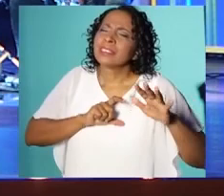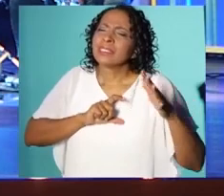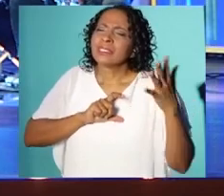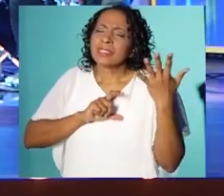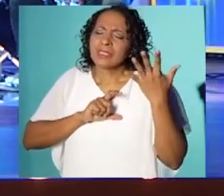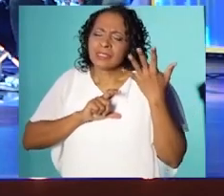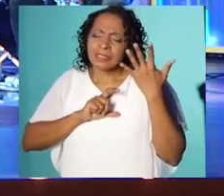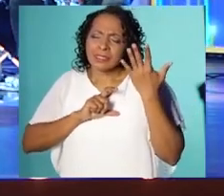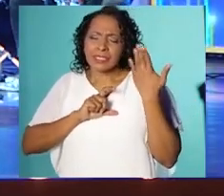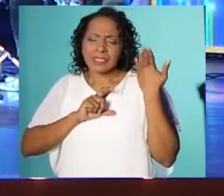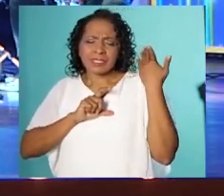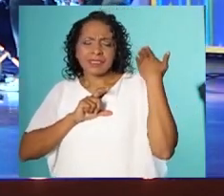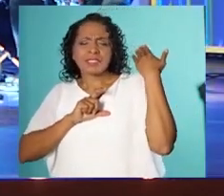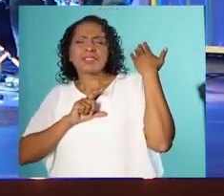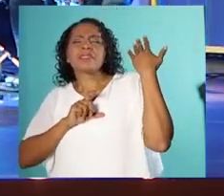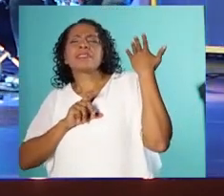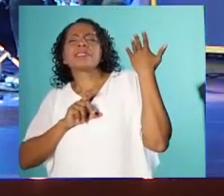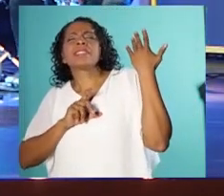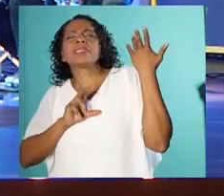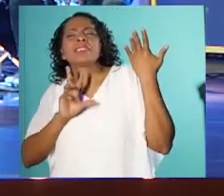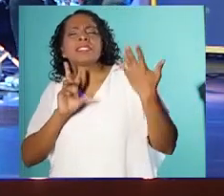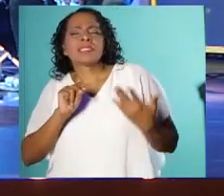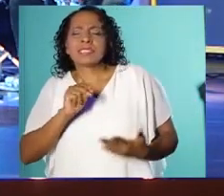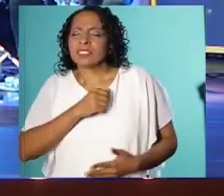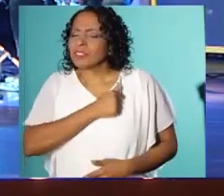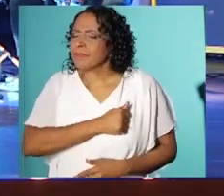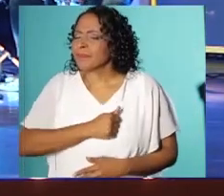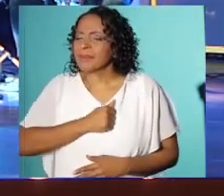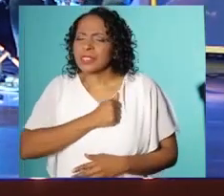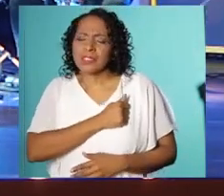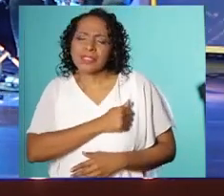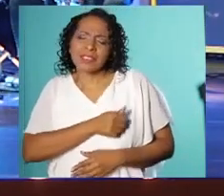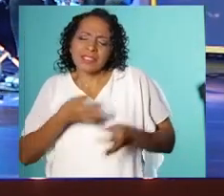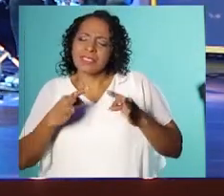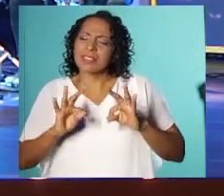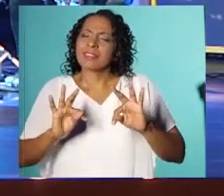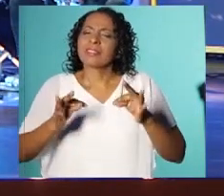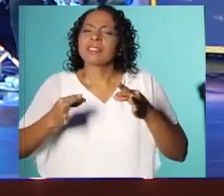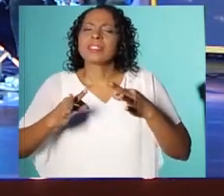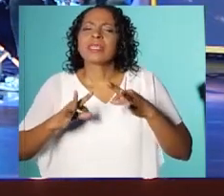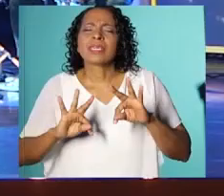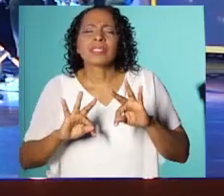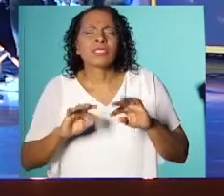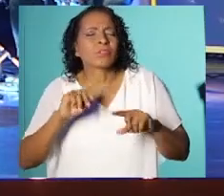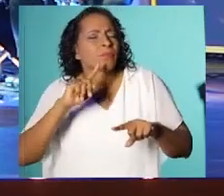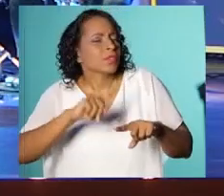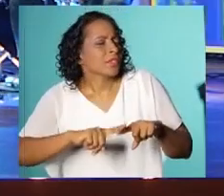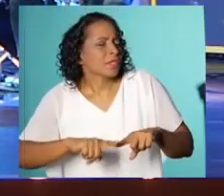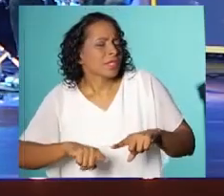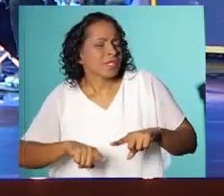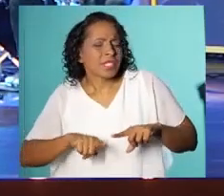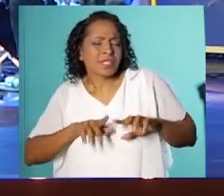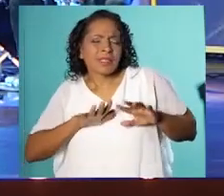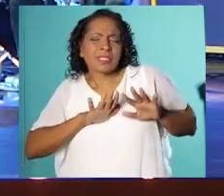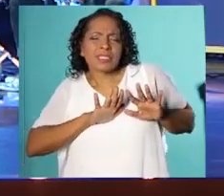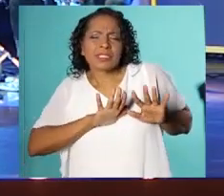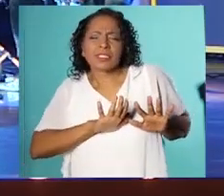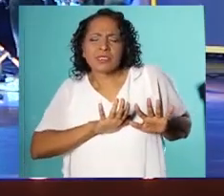1000 km/h, me deja atrás y no perdona. Por más que intente, no lo